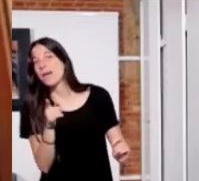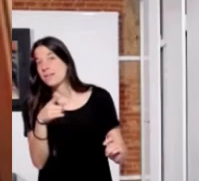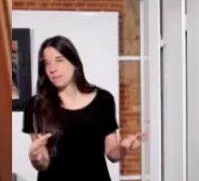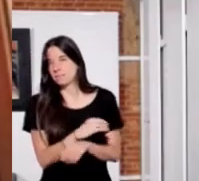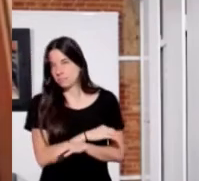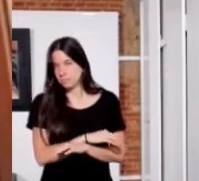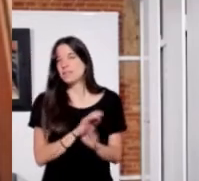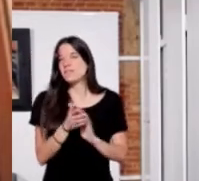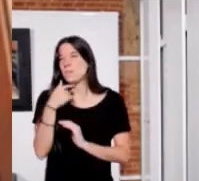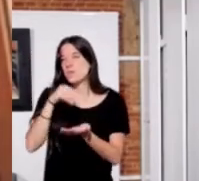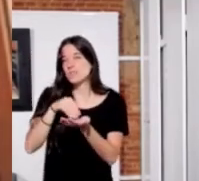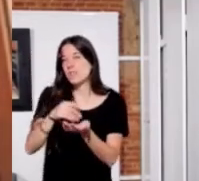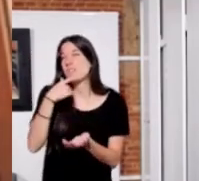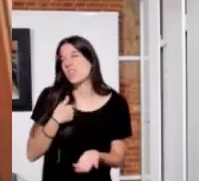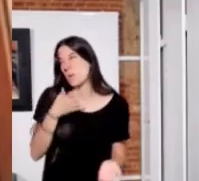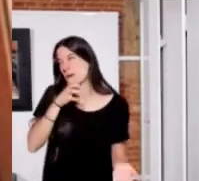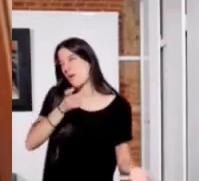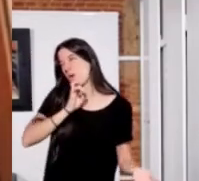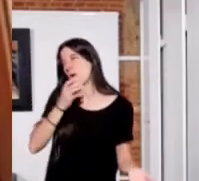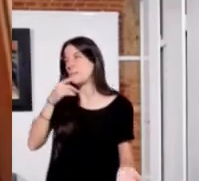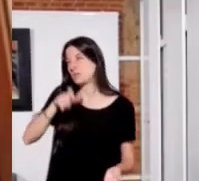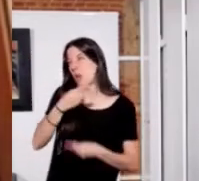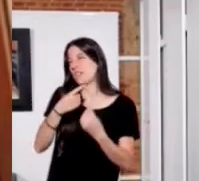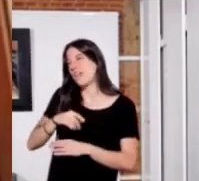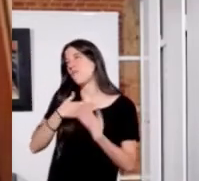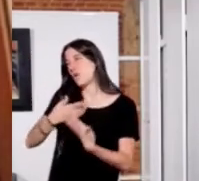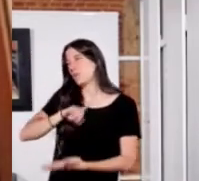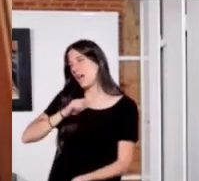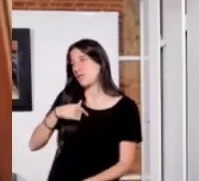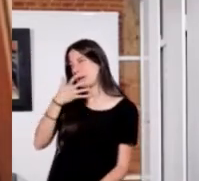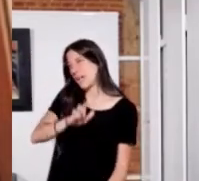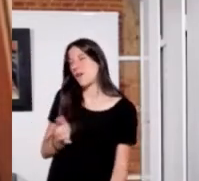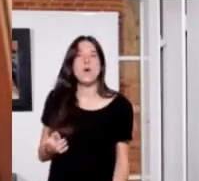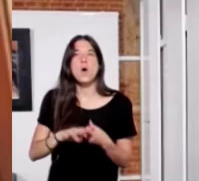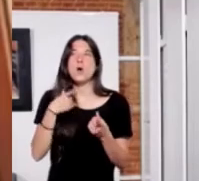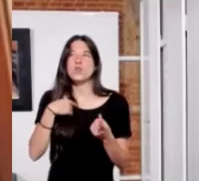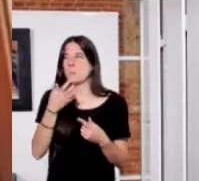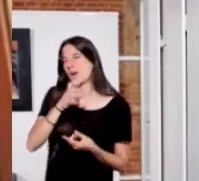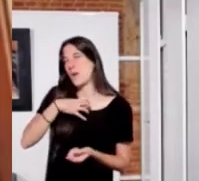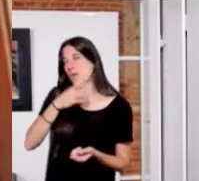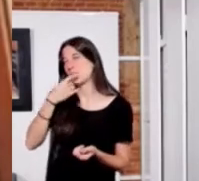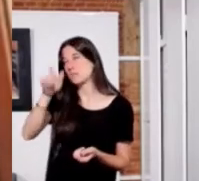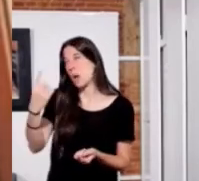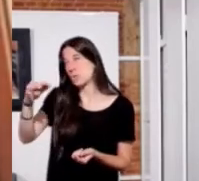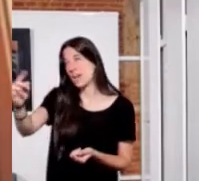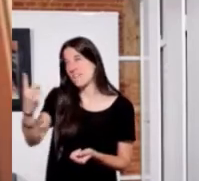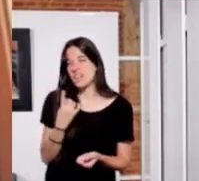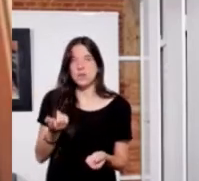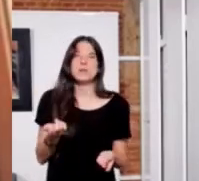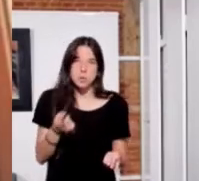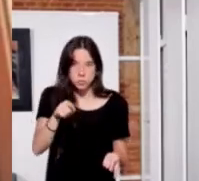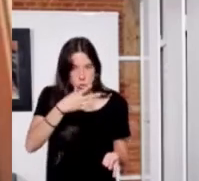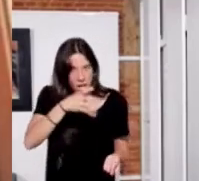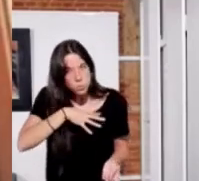voy a quejar si lo hace voluntariamente? ¿Cómo me voy a quejar si es el único que ha venido? Bueno, pues porque usted tiene derecho a decir que